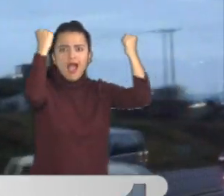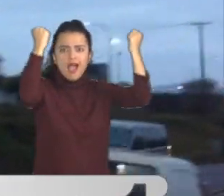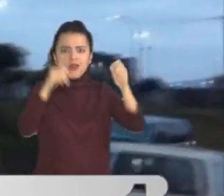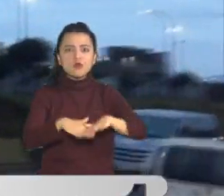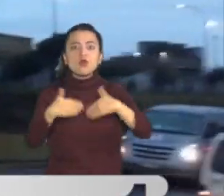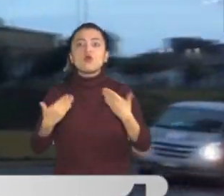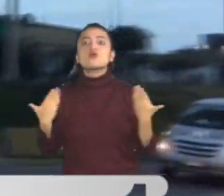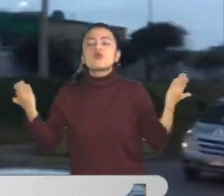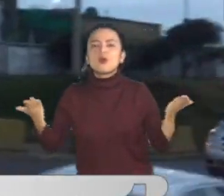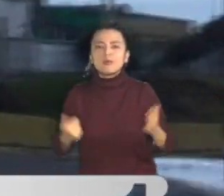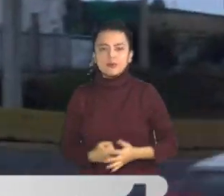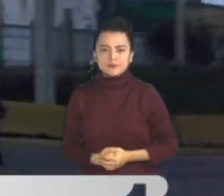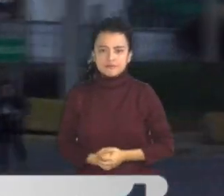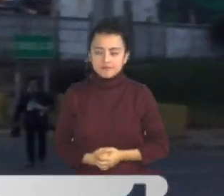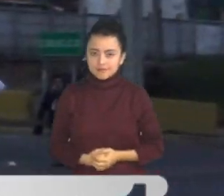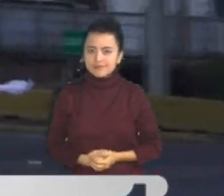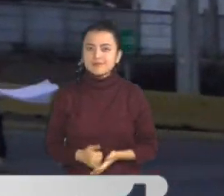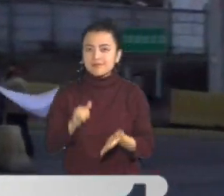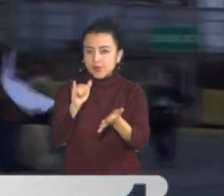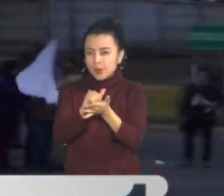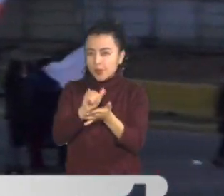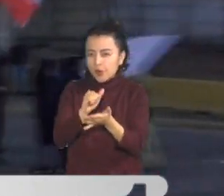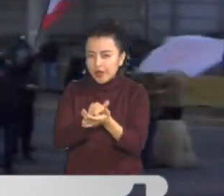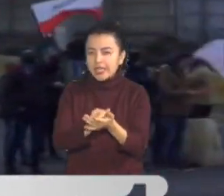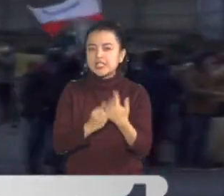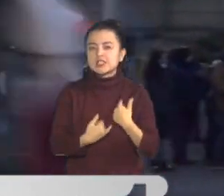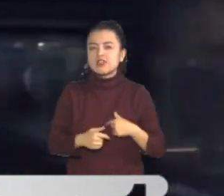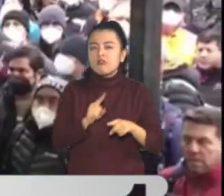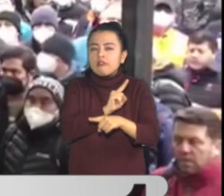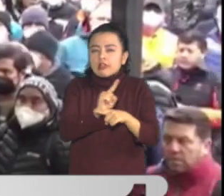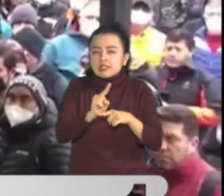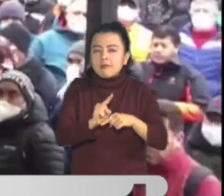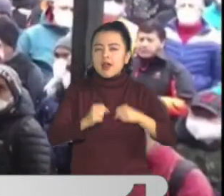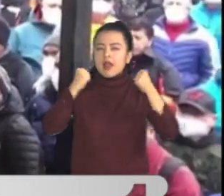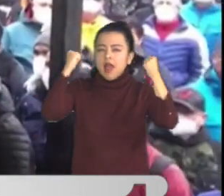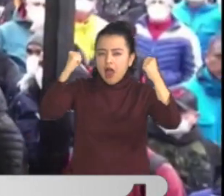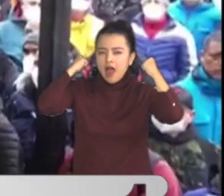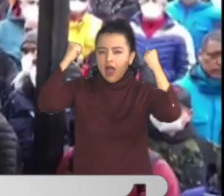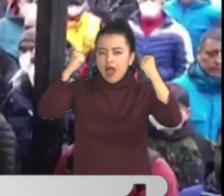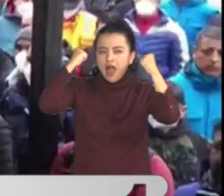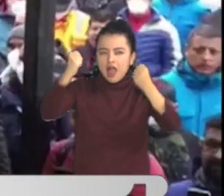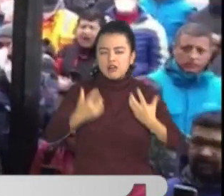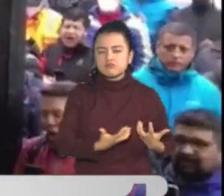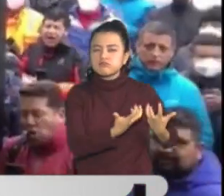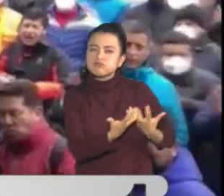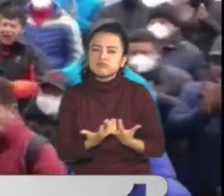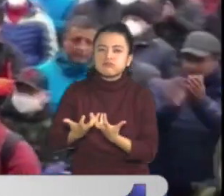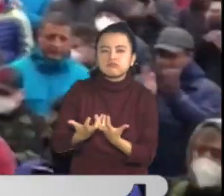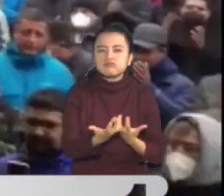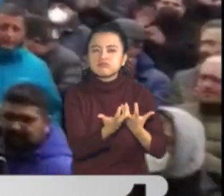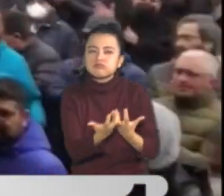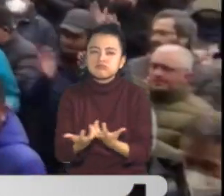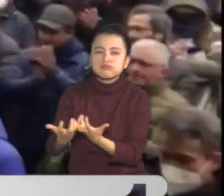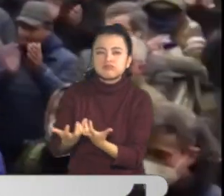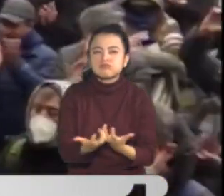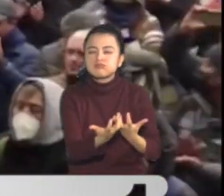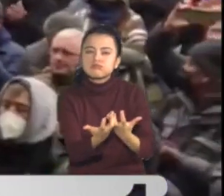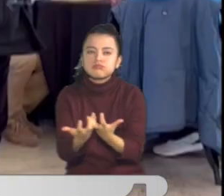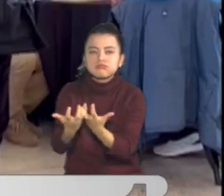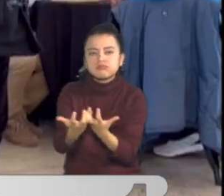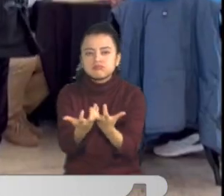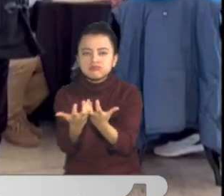venía tejiéndose luego de una semana de reparos sindicales en la mayor cuprífera del mundo que el gobierno decidió cerrar el pasado